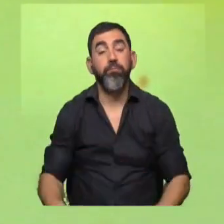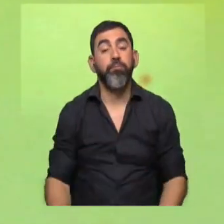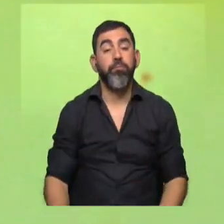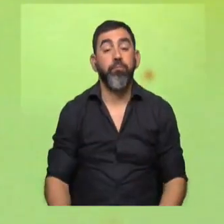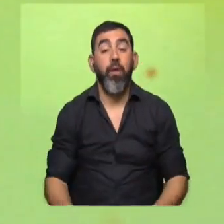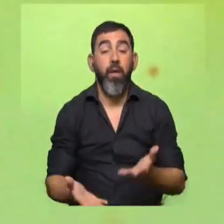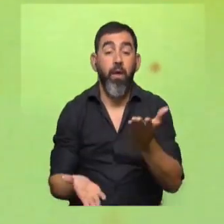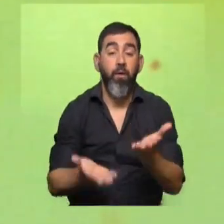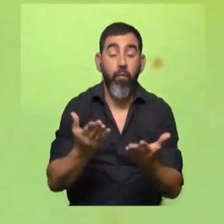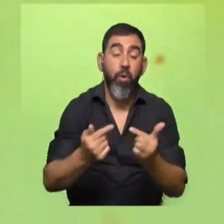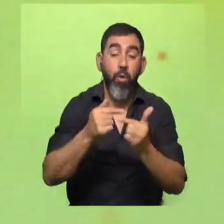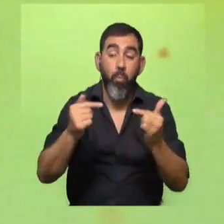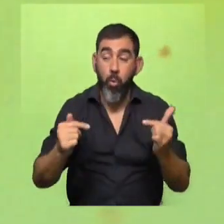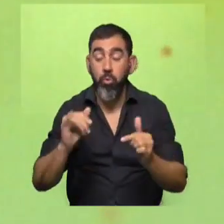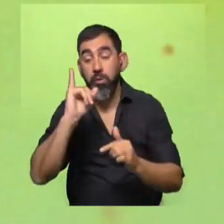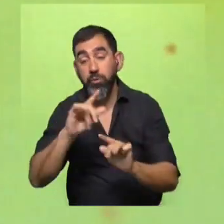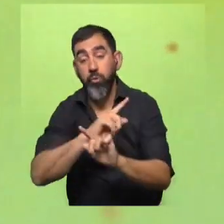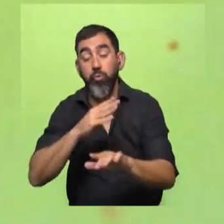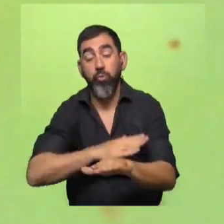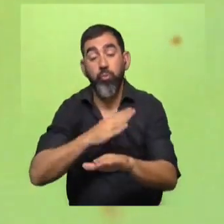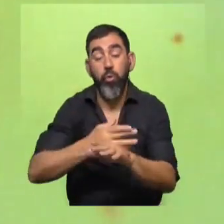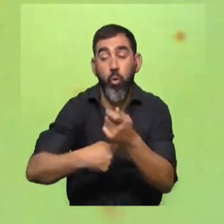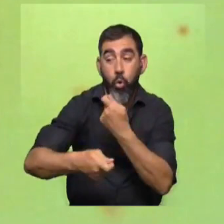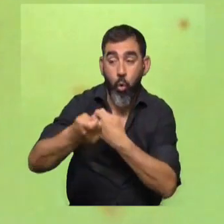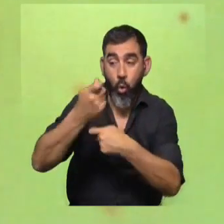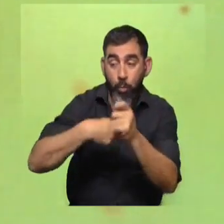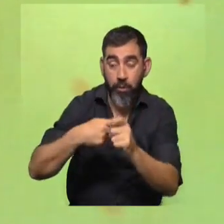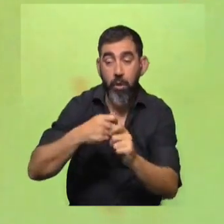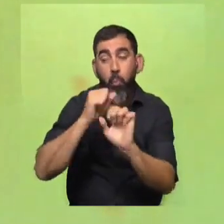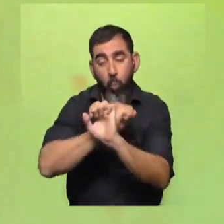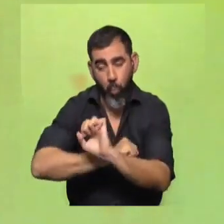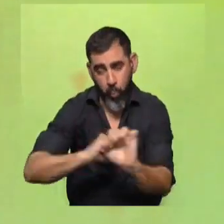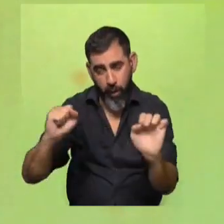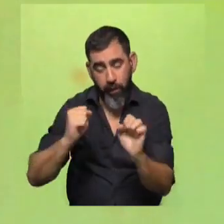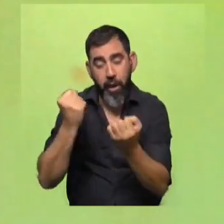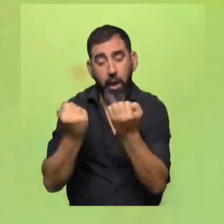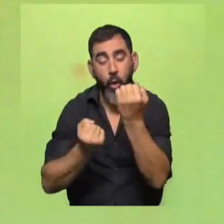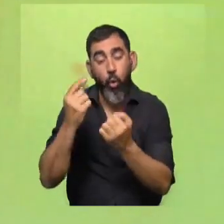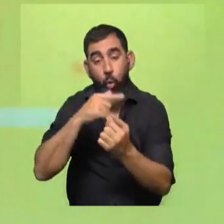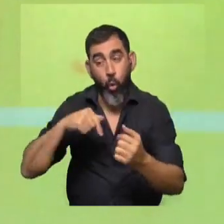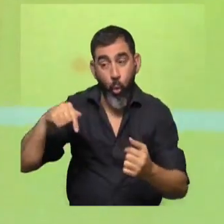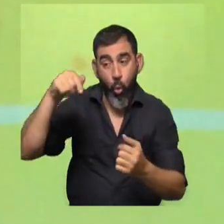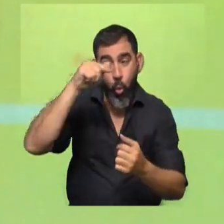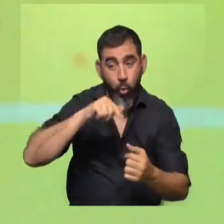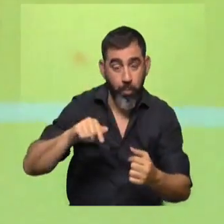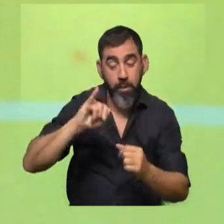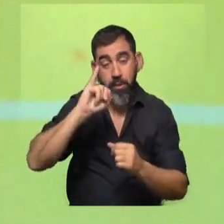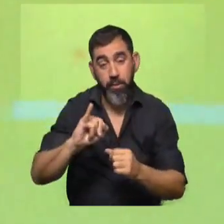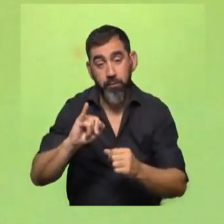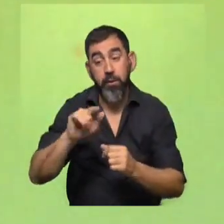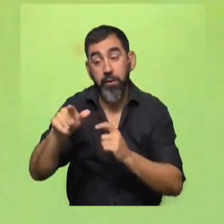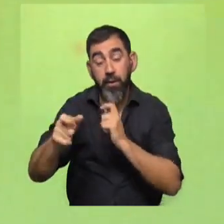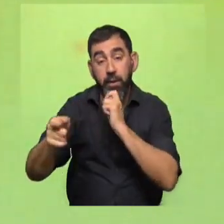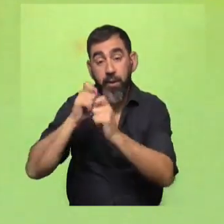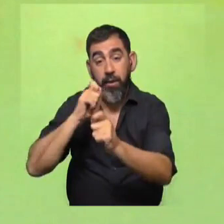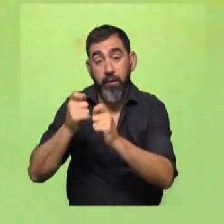evalúa si es un producto que puede tener impacto comercial, si realmente se inscribe en el concepto de economía circular, como es este caso. Esta entrevista